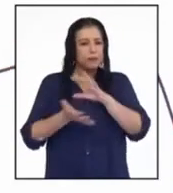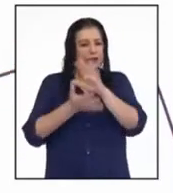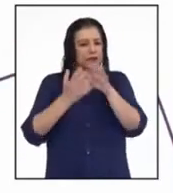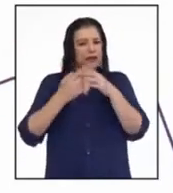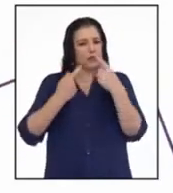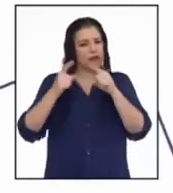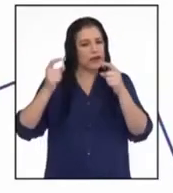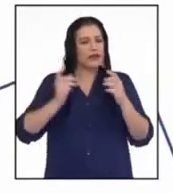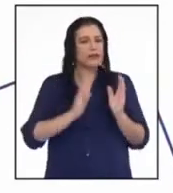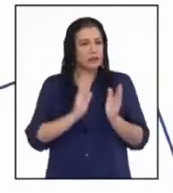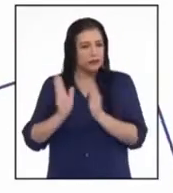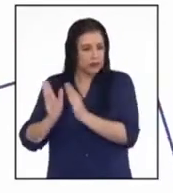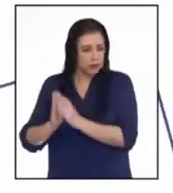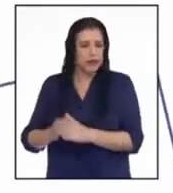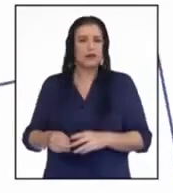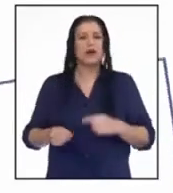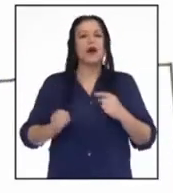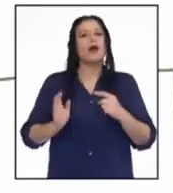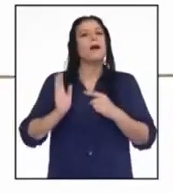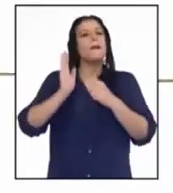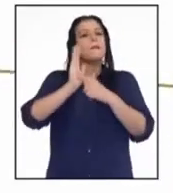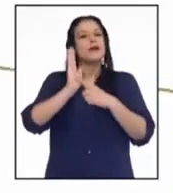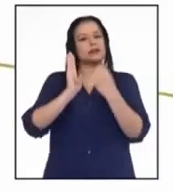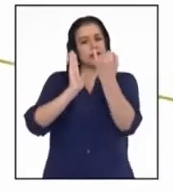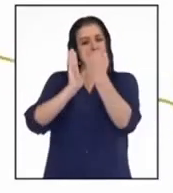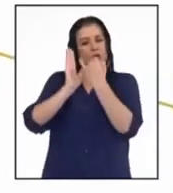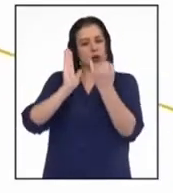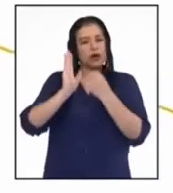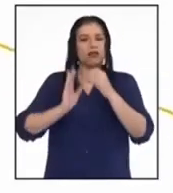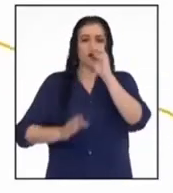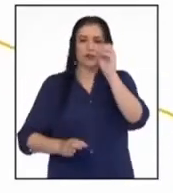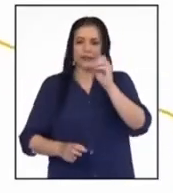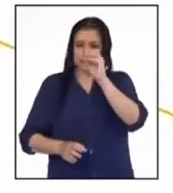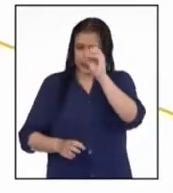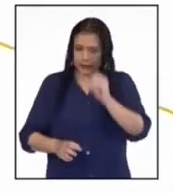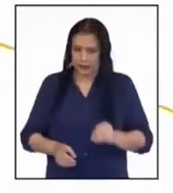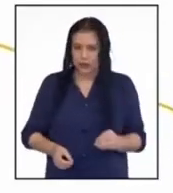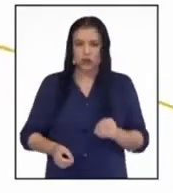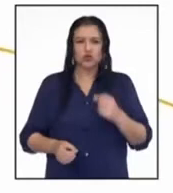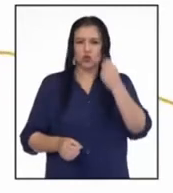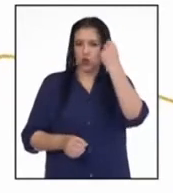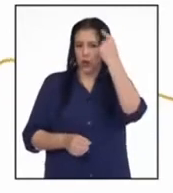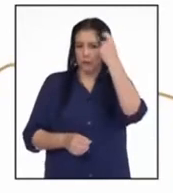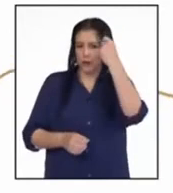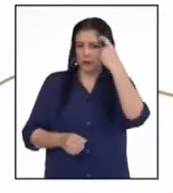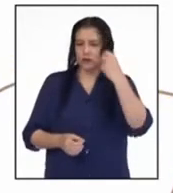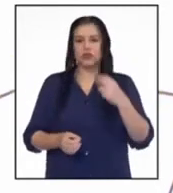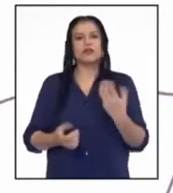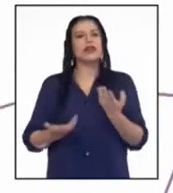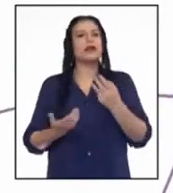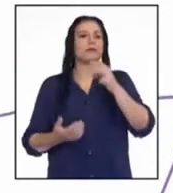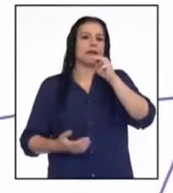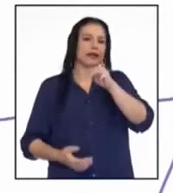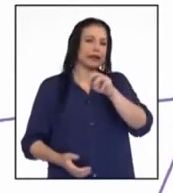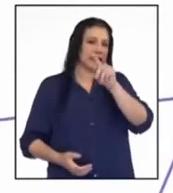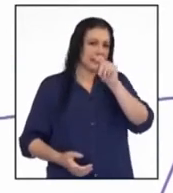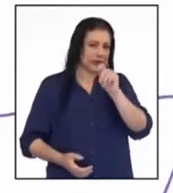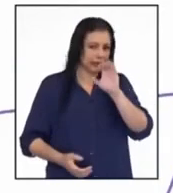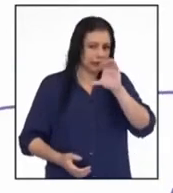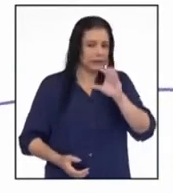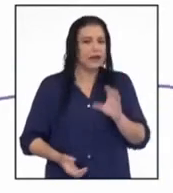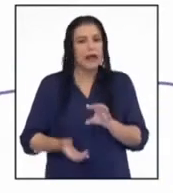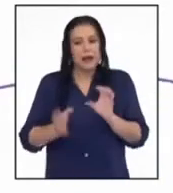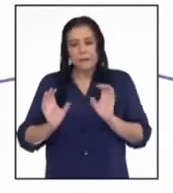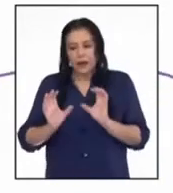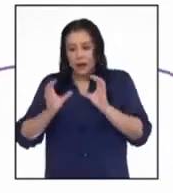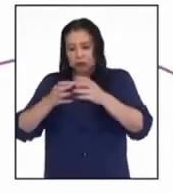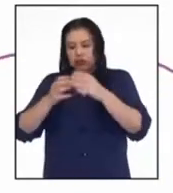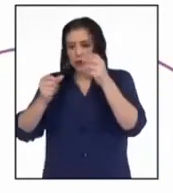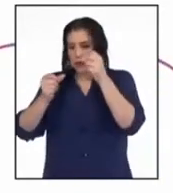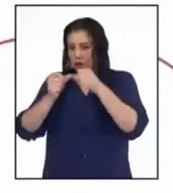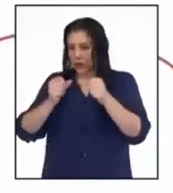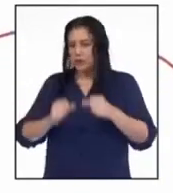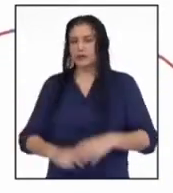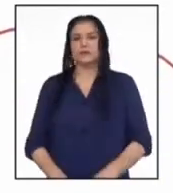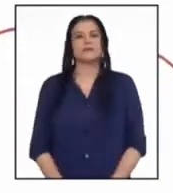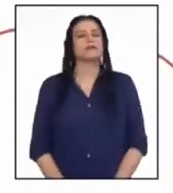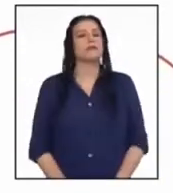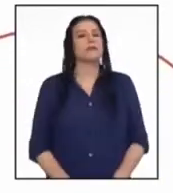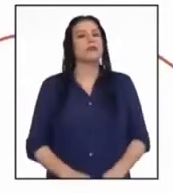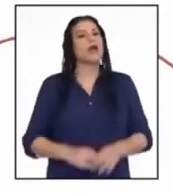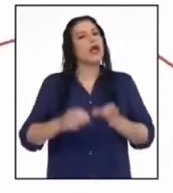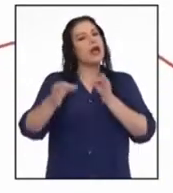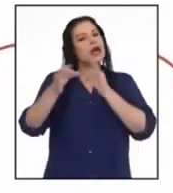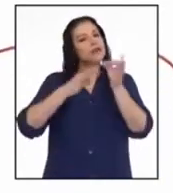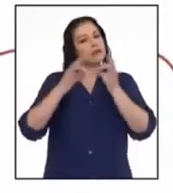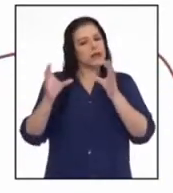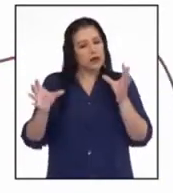procedimientos. Expresa a través de gráficos estadísticos su comprensión de las medidas de tendencia central para datos agrupados.